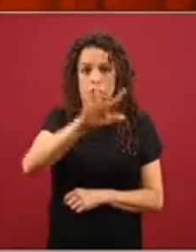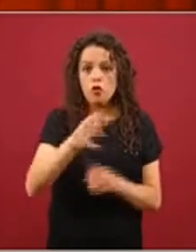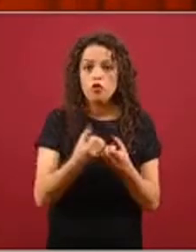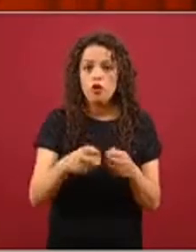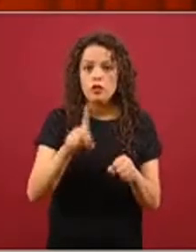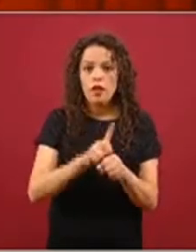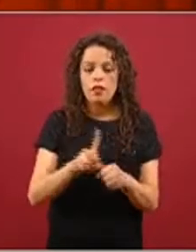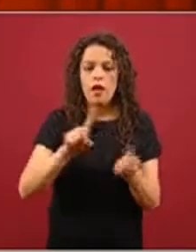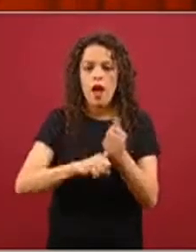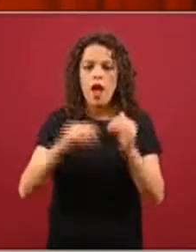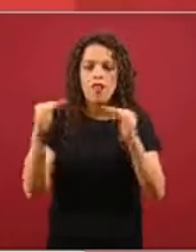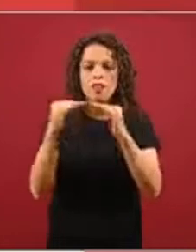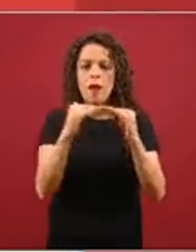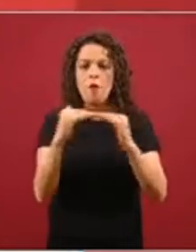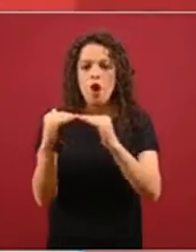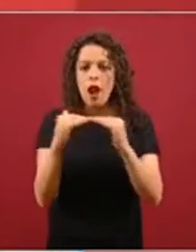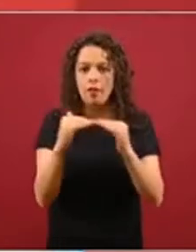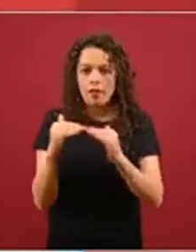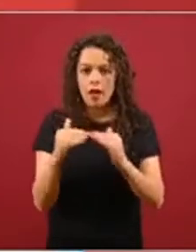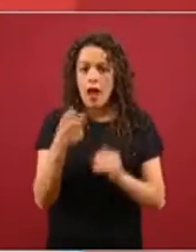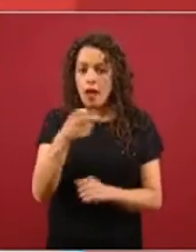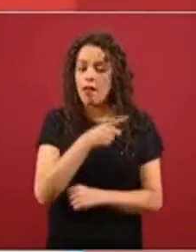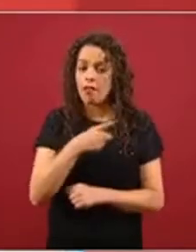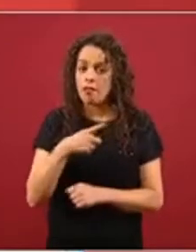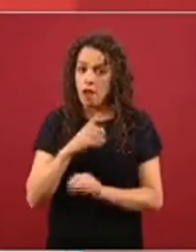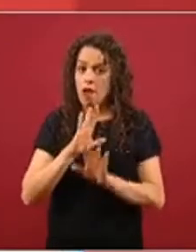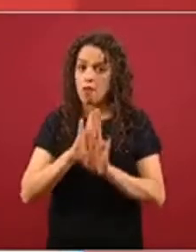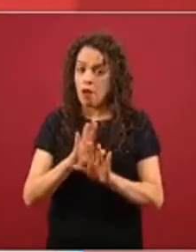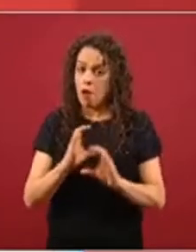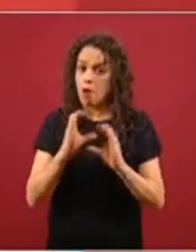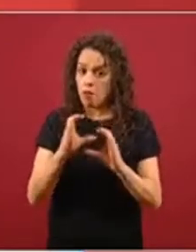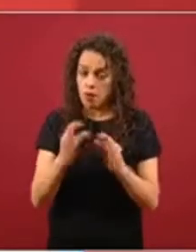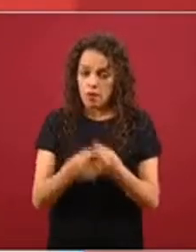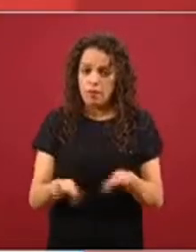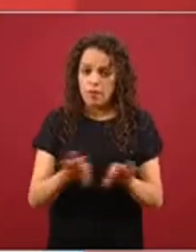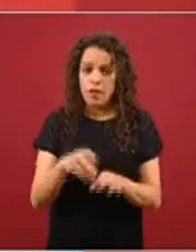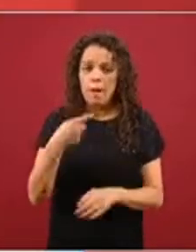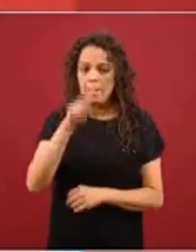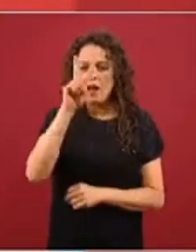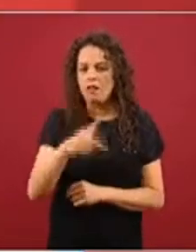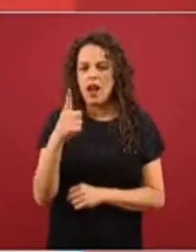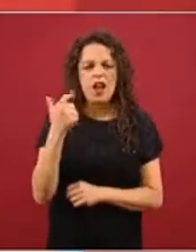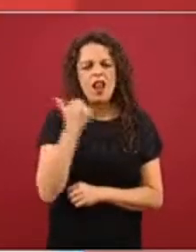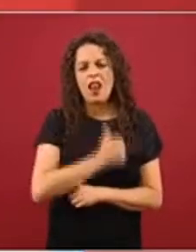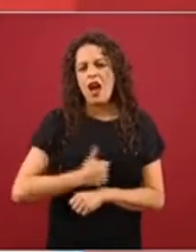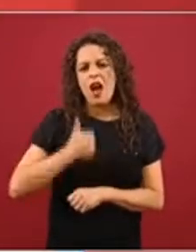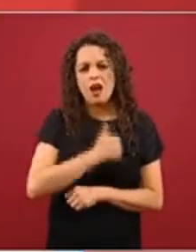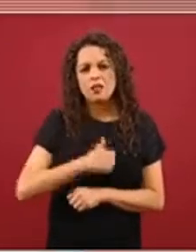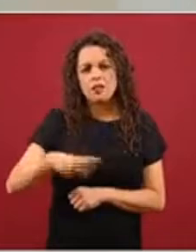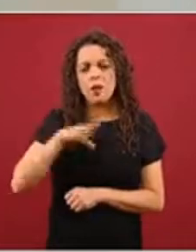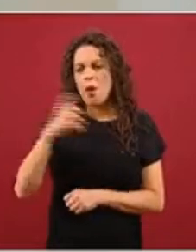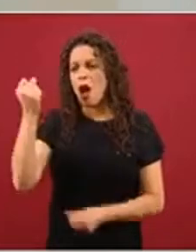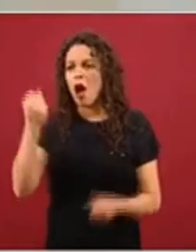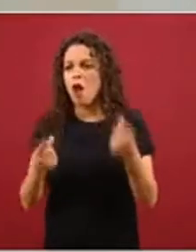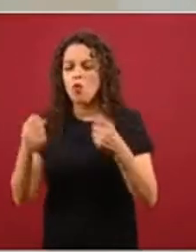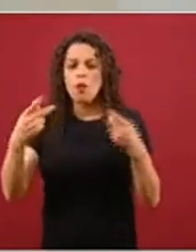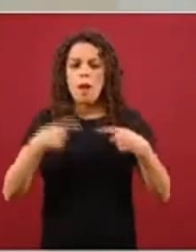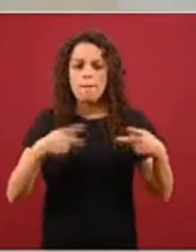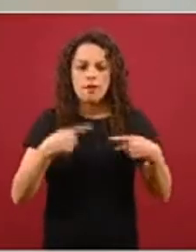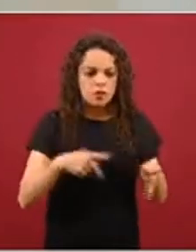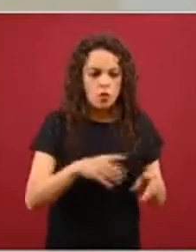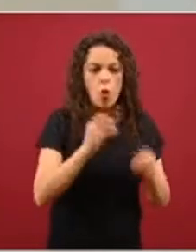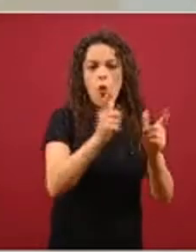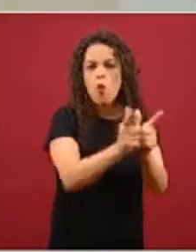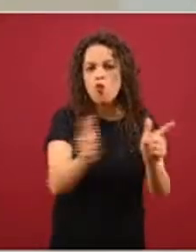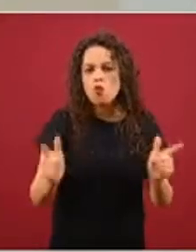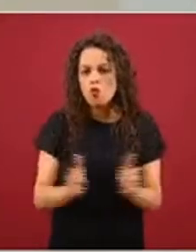deben prevalecer, pero lamentamos, y hay que decirlo, que haya personas o grupos o agencias